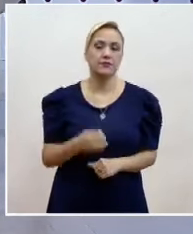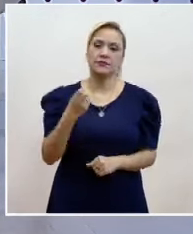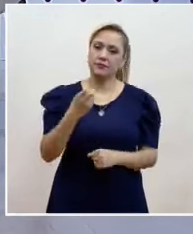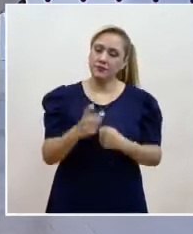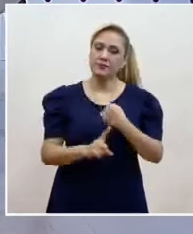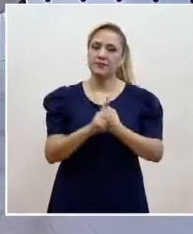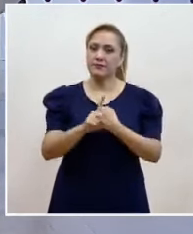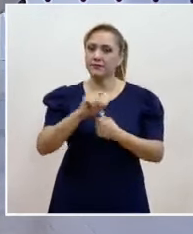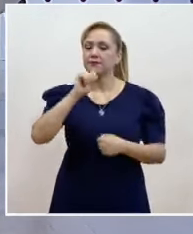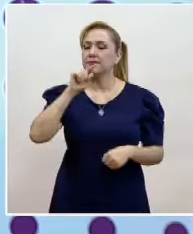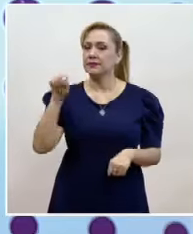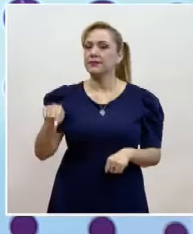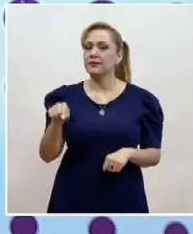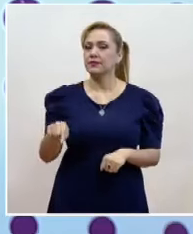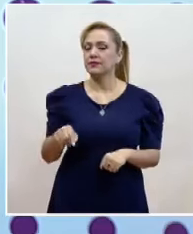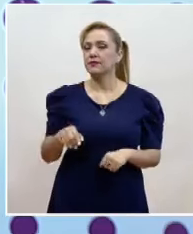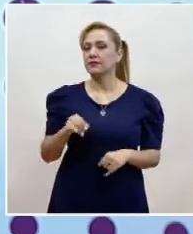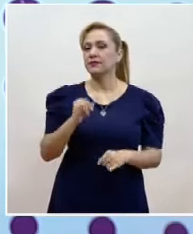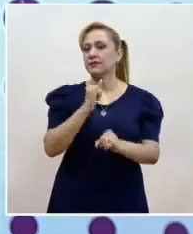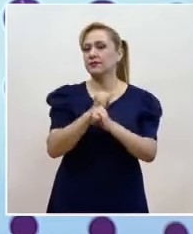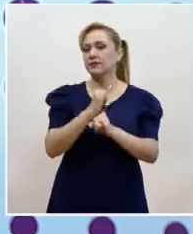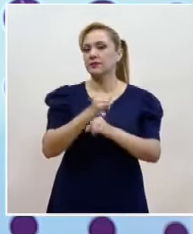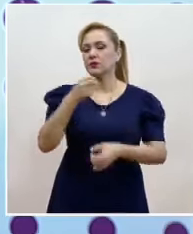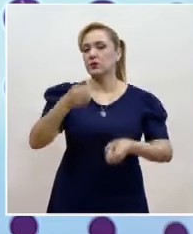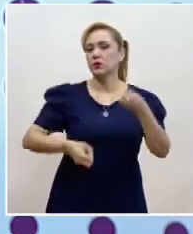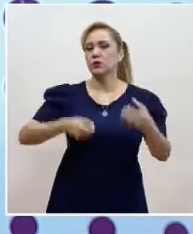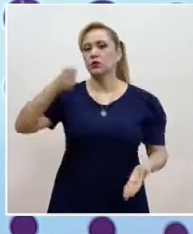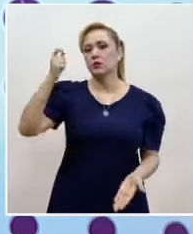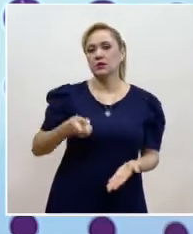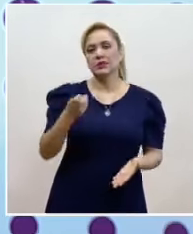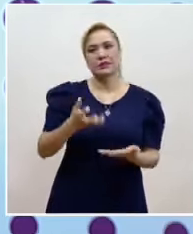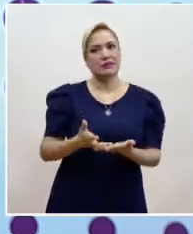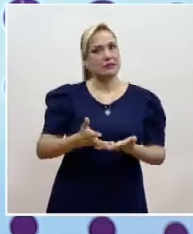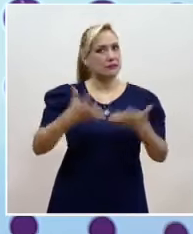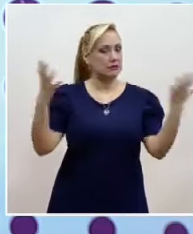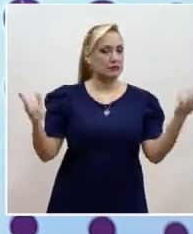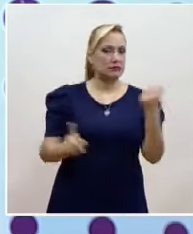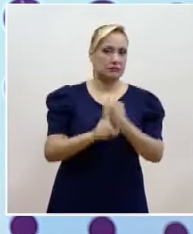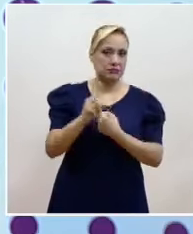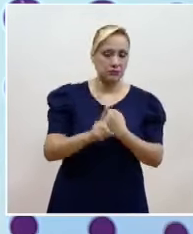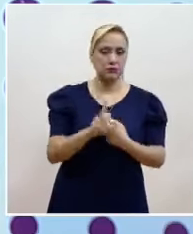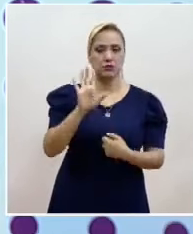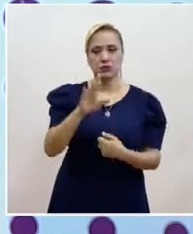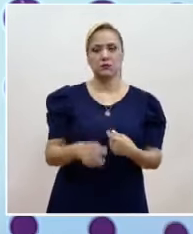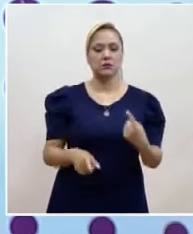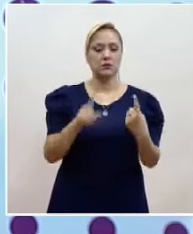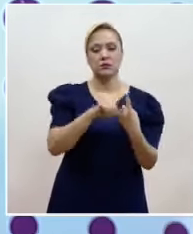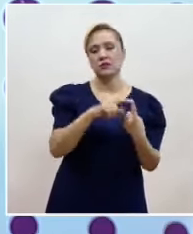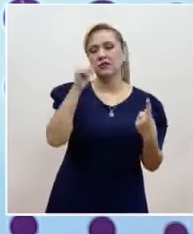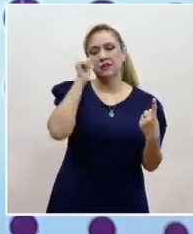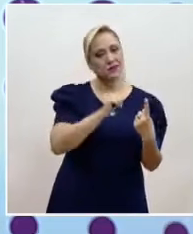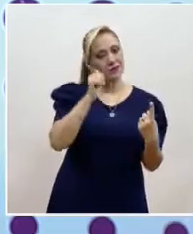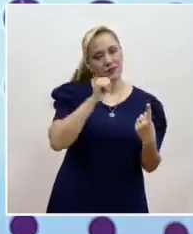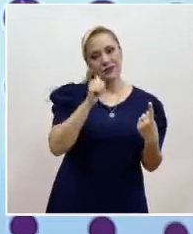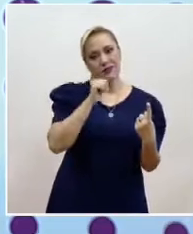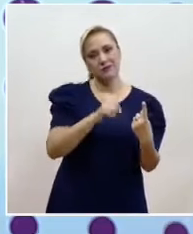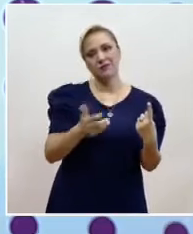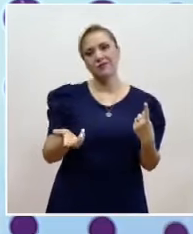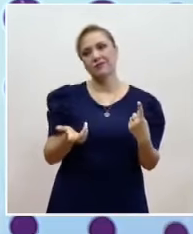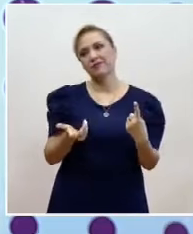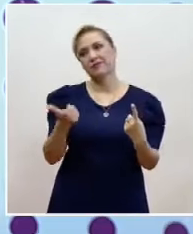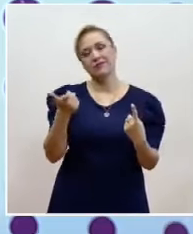eso pasa en el tema de la justicia digital y que es el enorme problema en el que estamos. Por un lado, siempre los escasos son